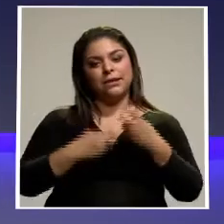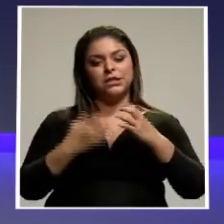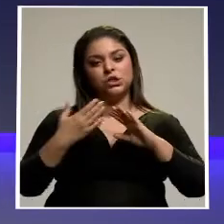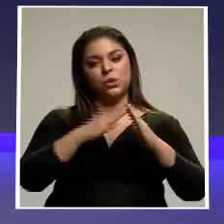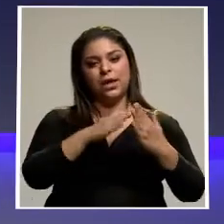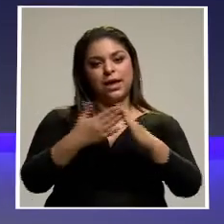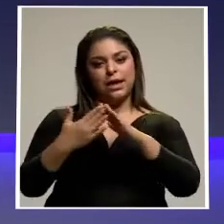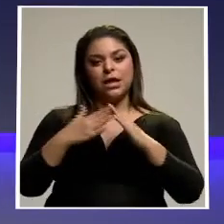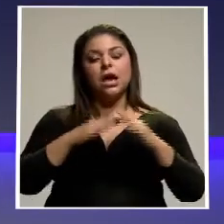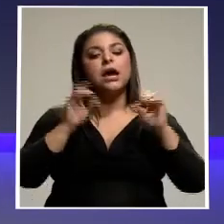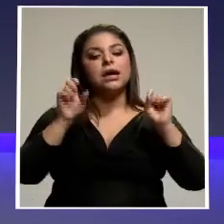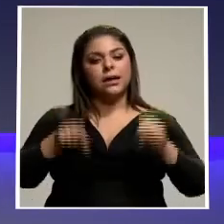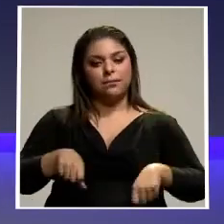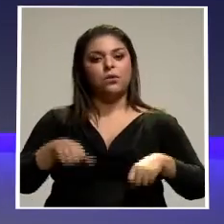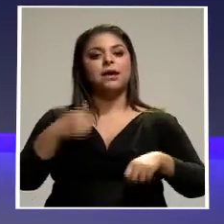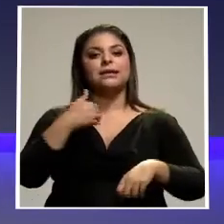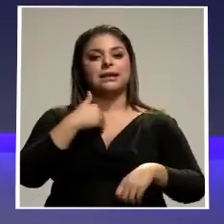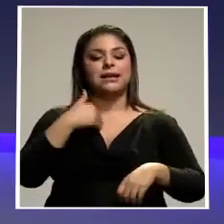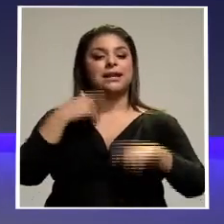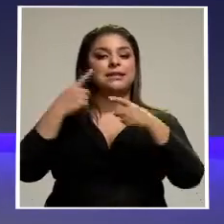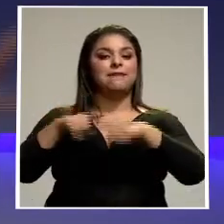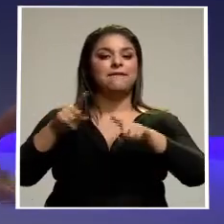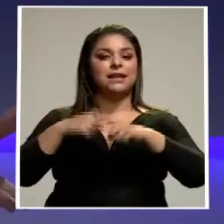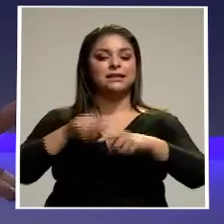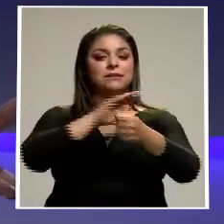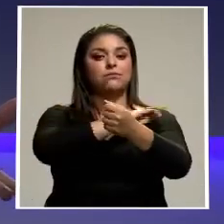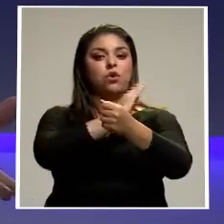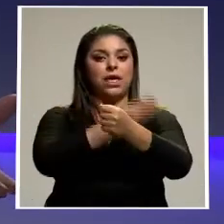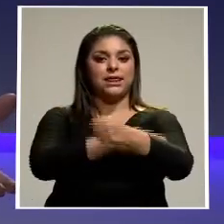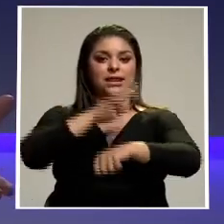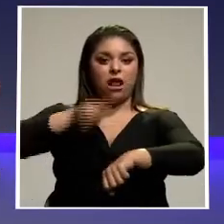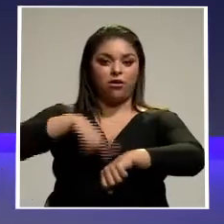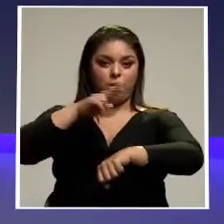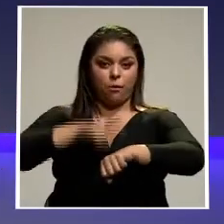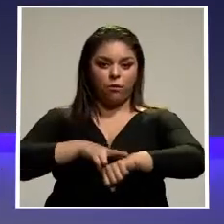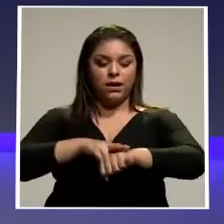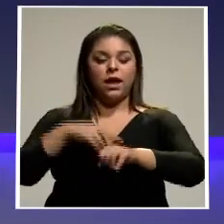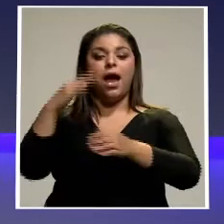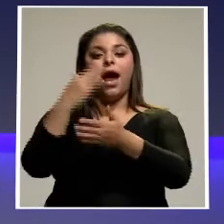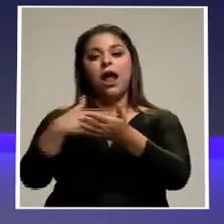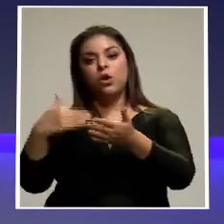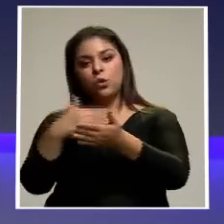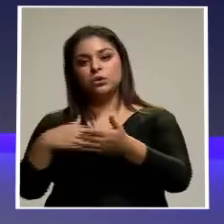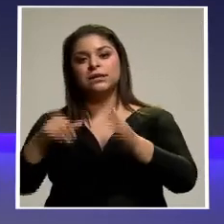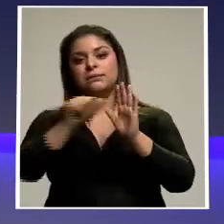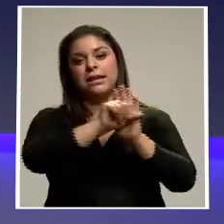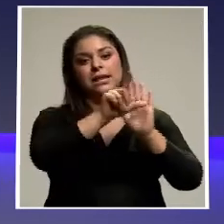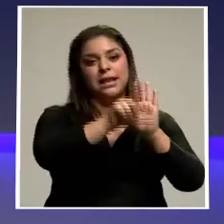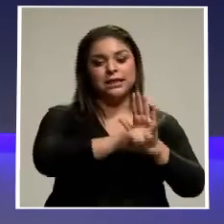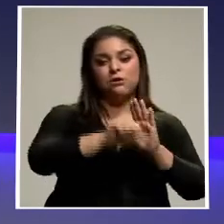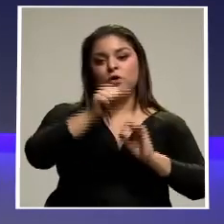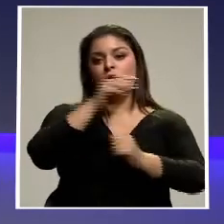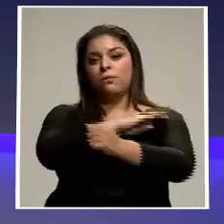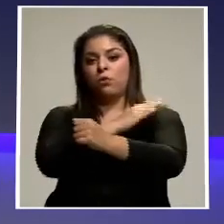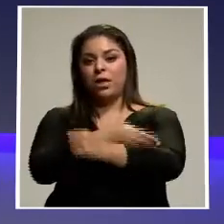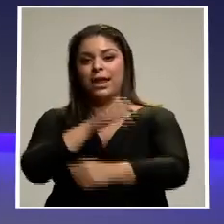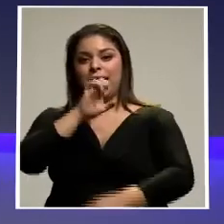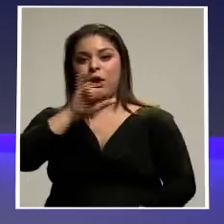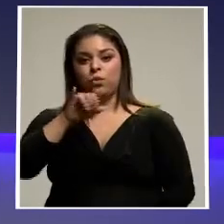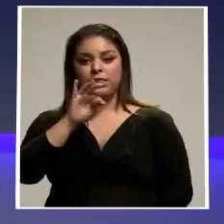abordar desde distintos poderes de la República, algunos en la Asamblea Legislativa, otros en el Poder Ejecutivo y otros en el Poder